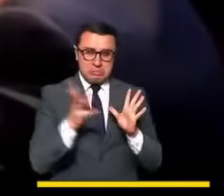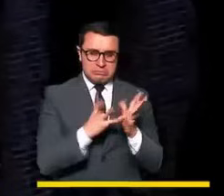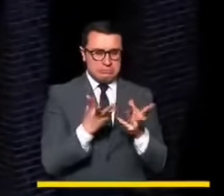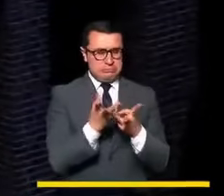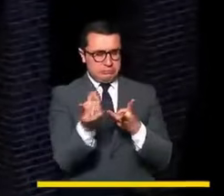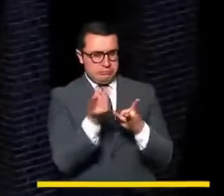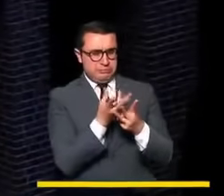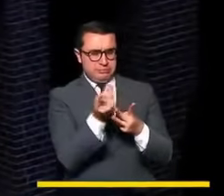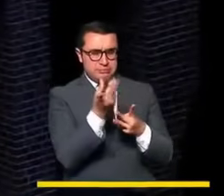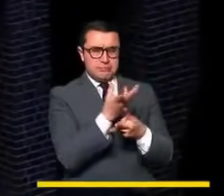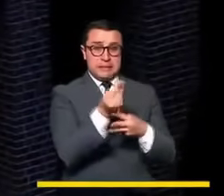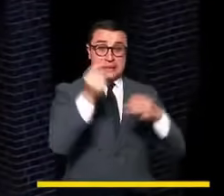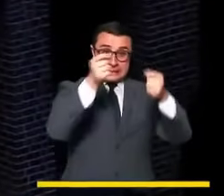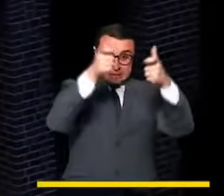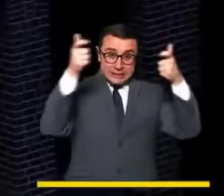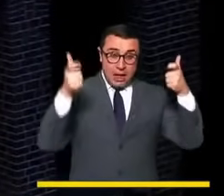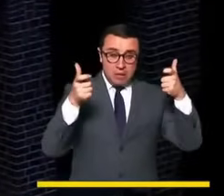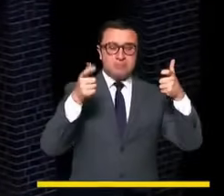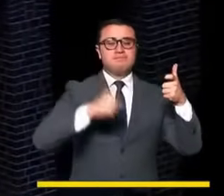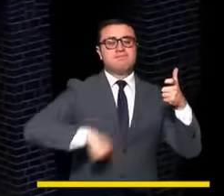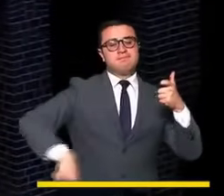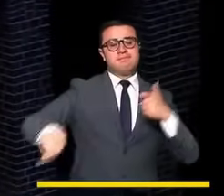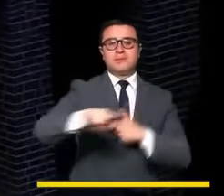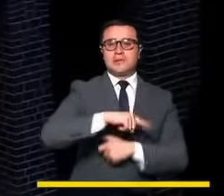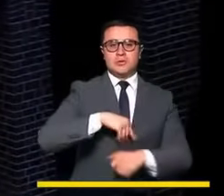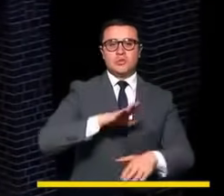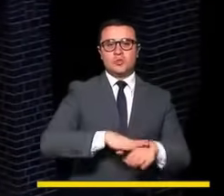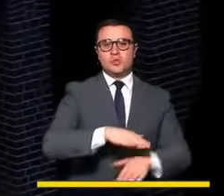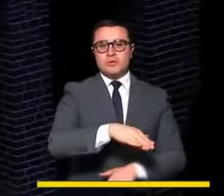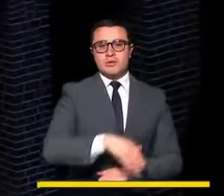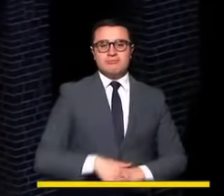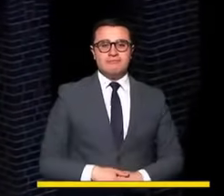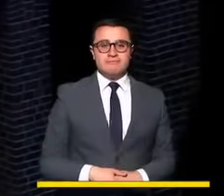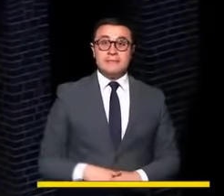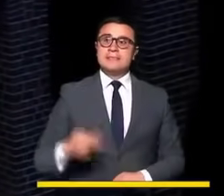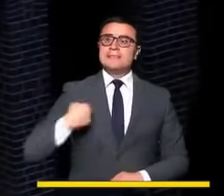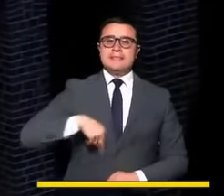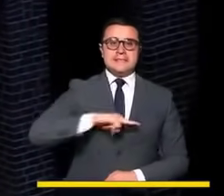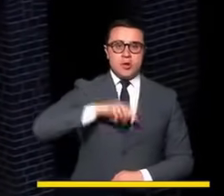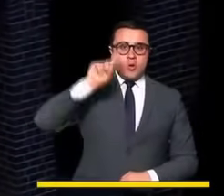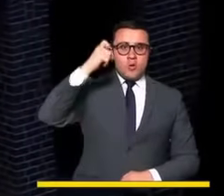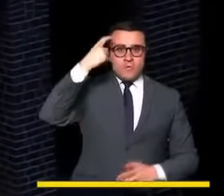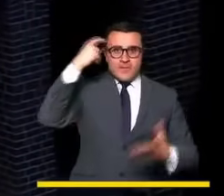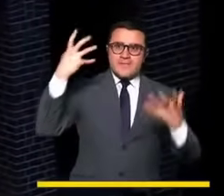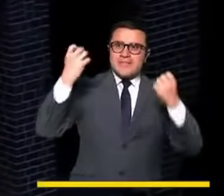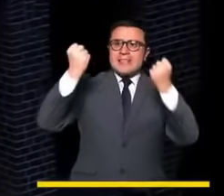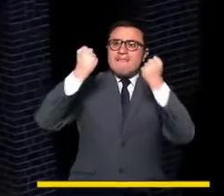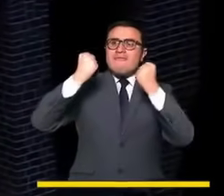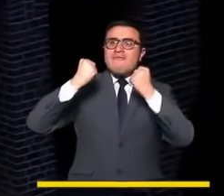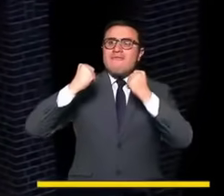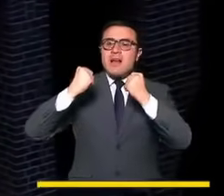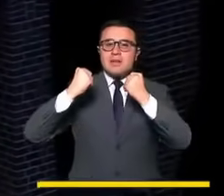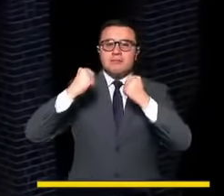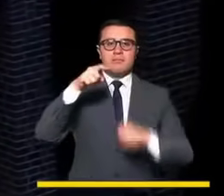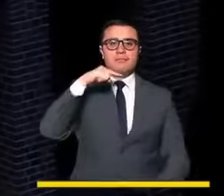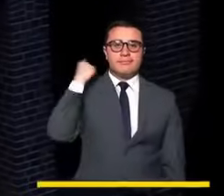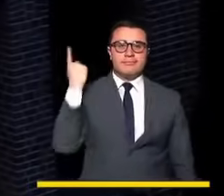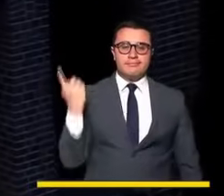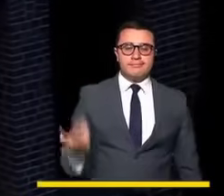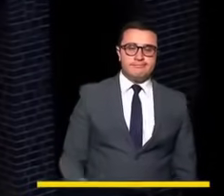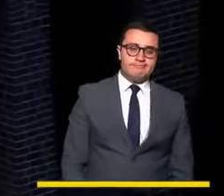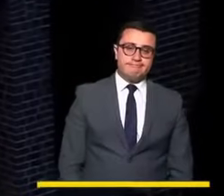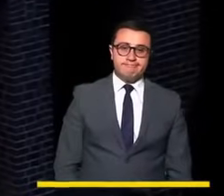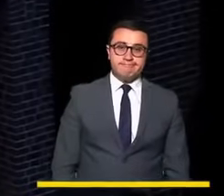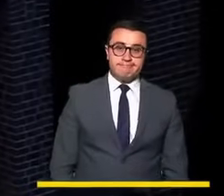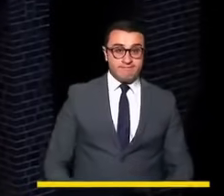públicos. Y esto es lo que nos daña el esfuerzo o la eficiencia del esfuerzo. Tema que